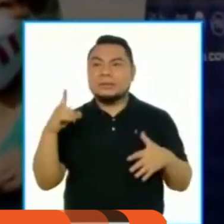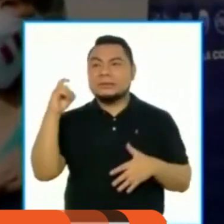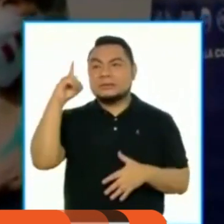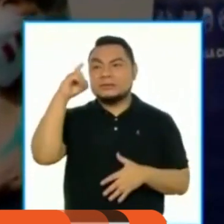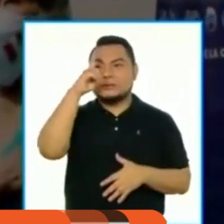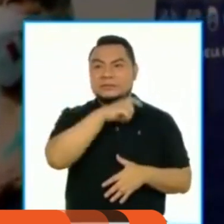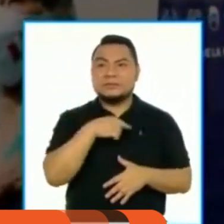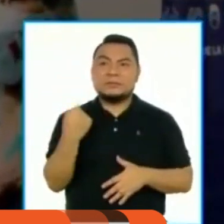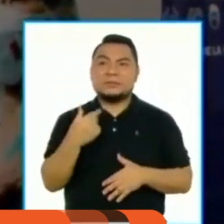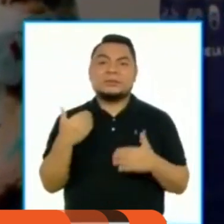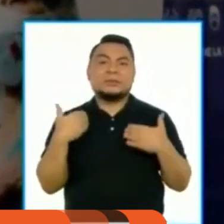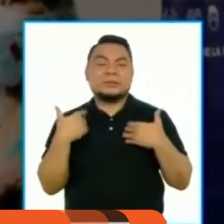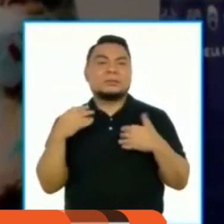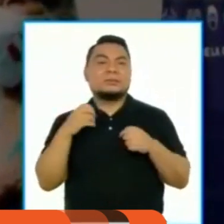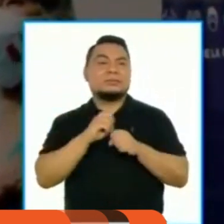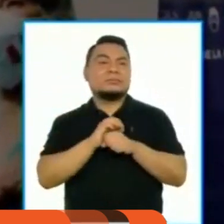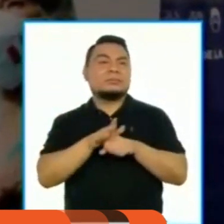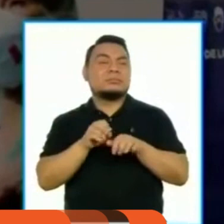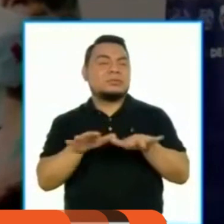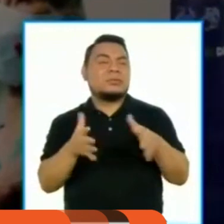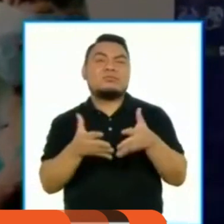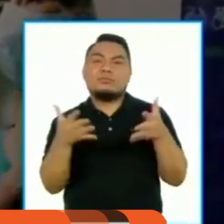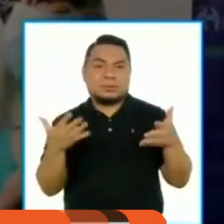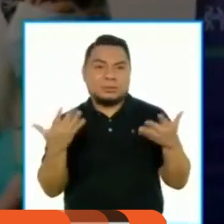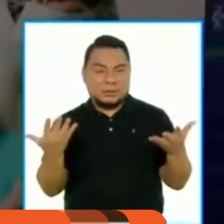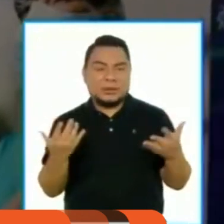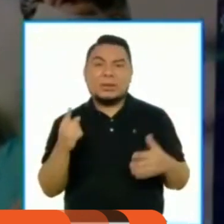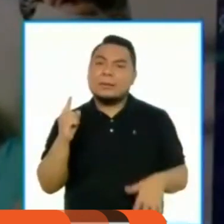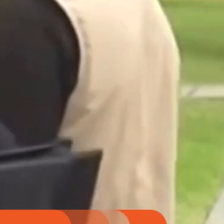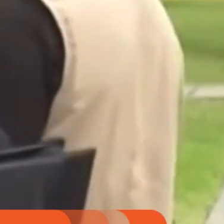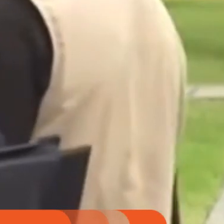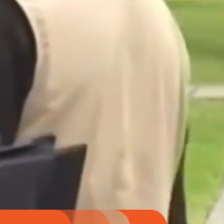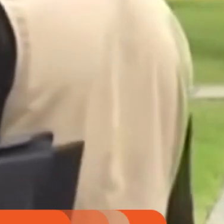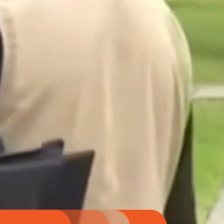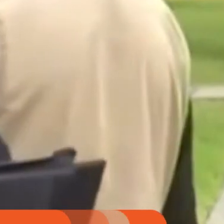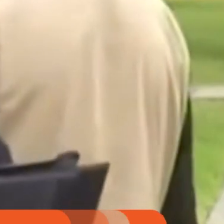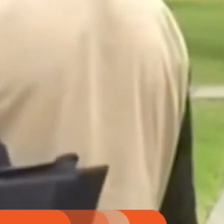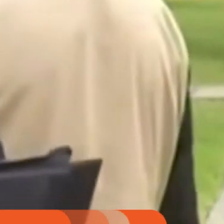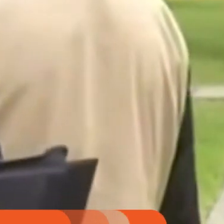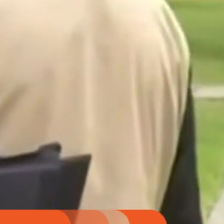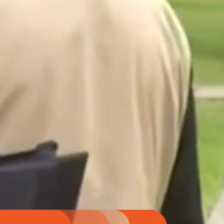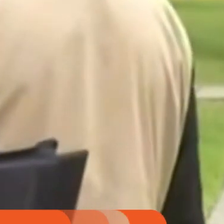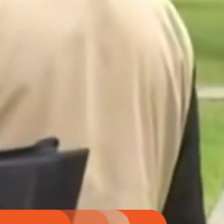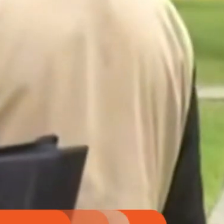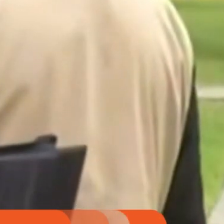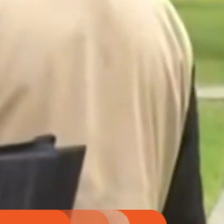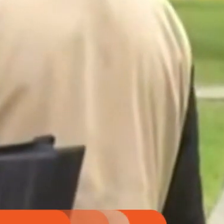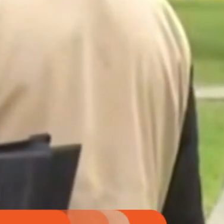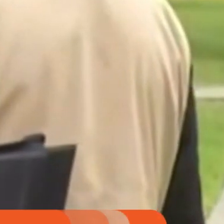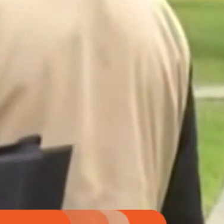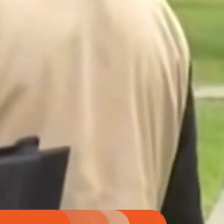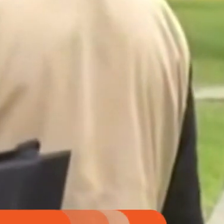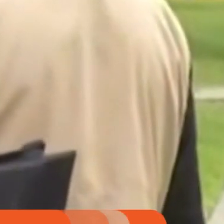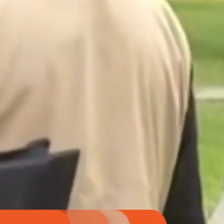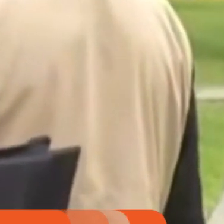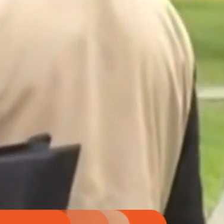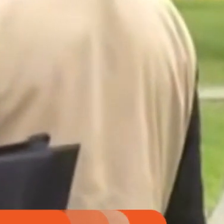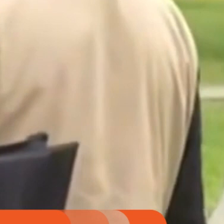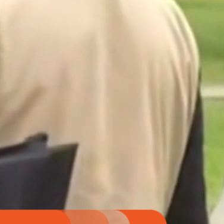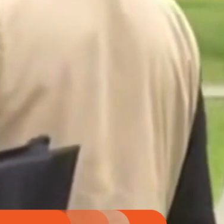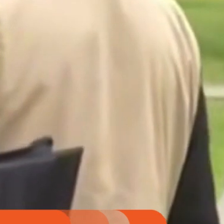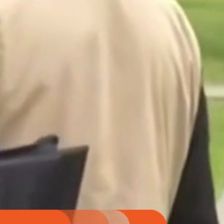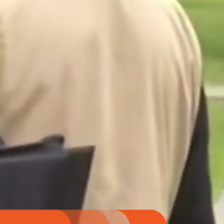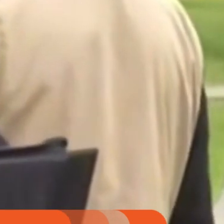al país un hecho grave y que tiene indicios de presunta corrupción, en referencia a la vacuna que se le habría aplicado